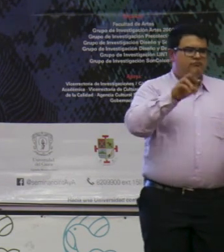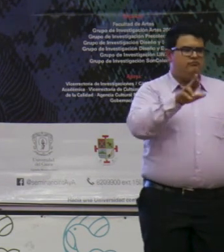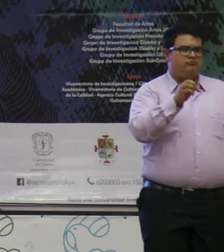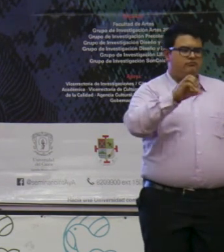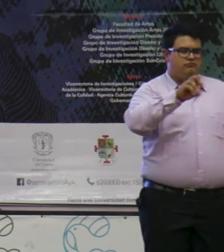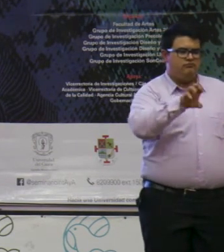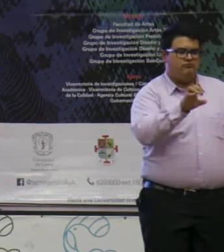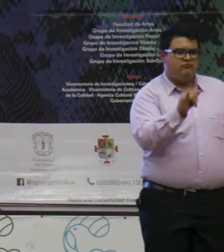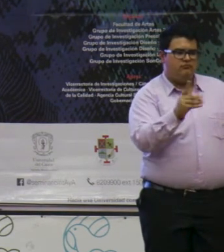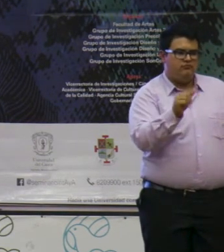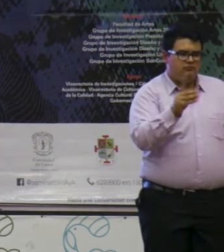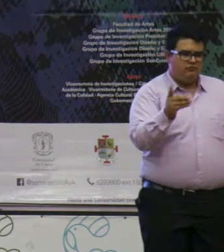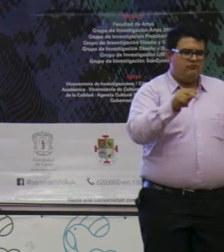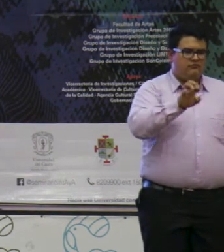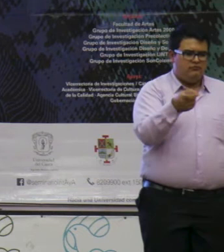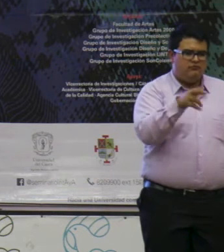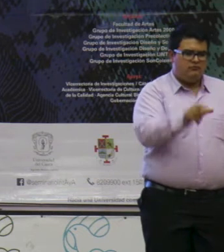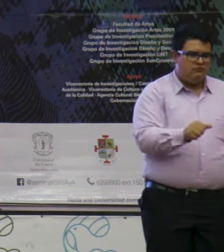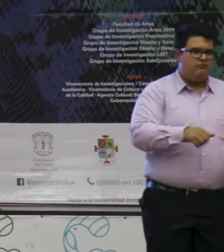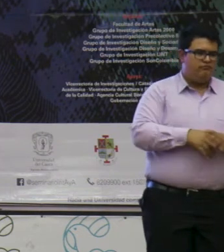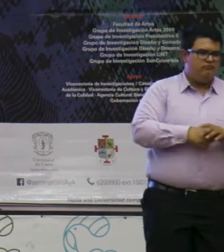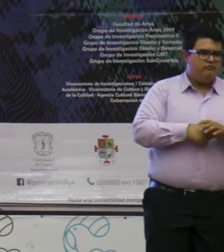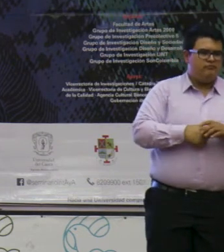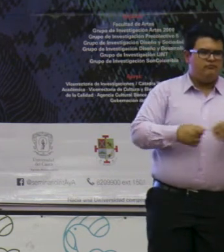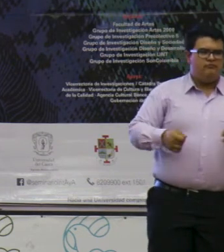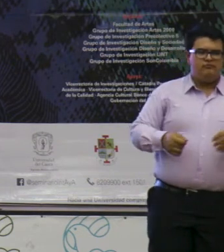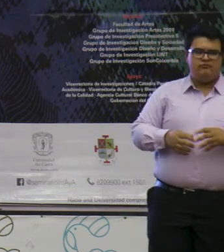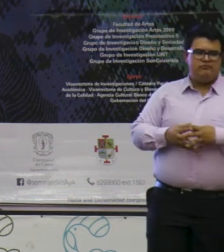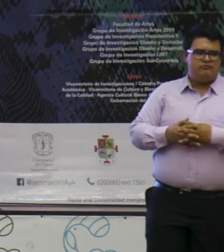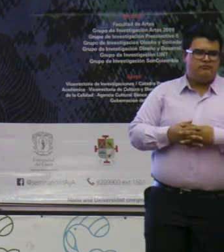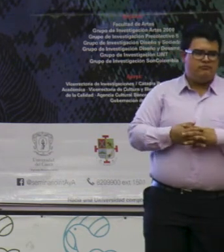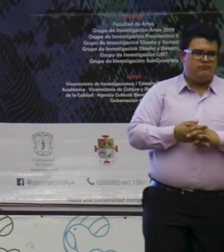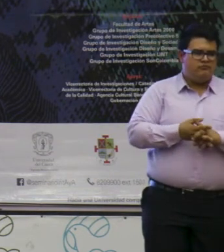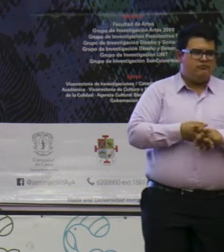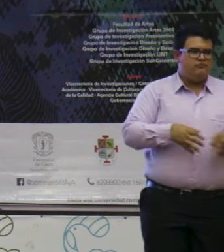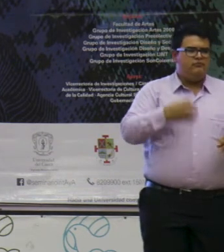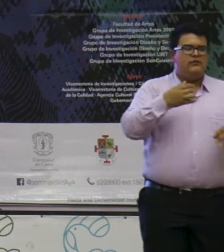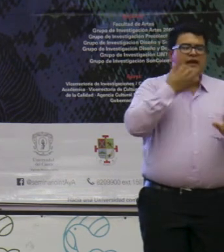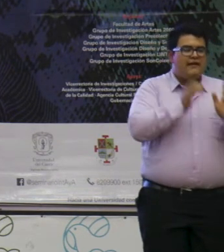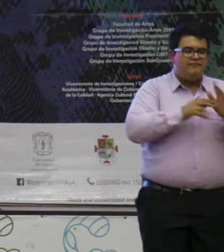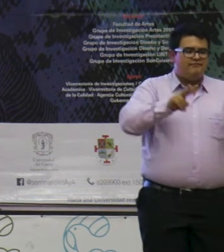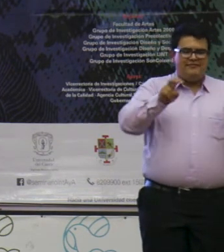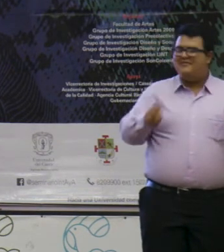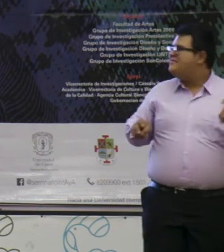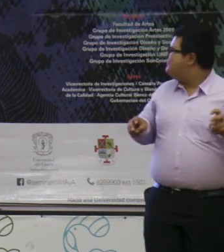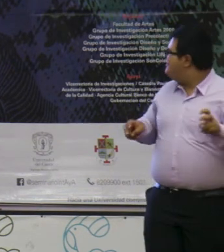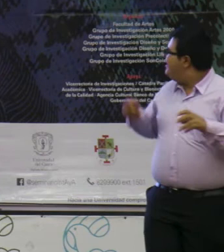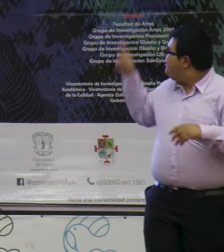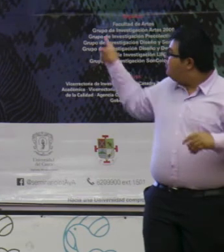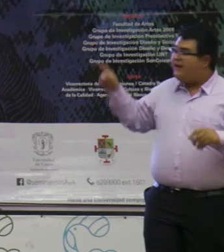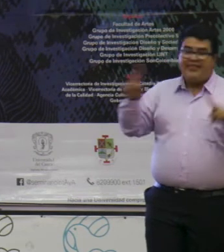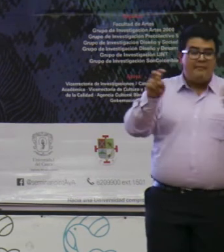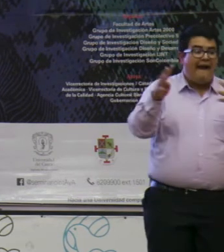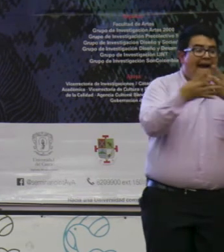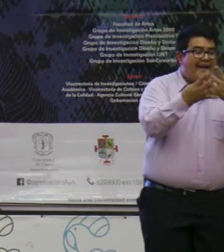Revisar estos archivos es increíble. Es increíble la cantidad de datos que aparecen acá de formas de clasificación, los archivos de cárcel y los archivos